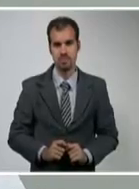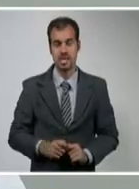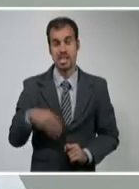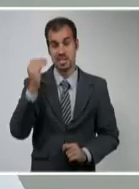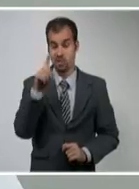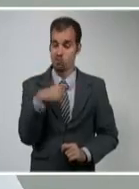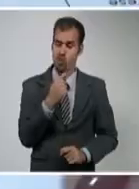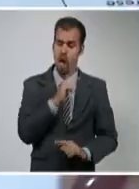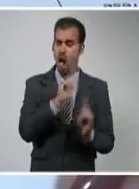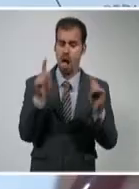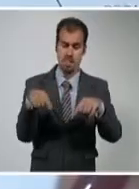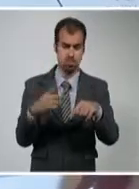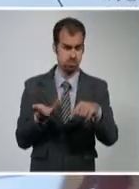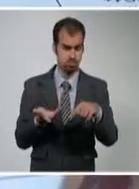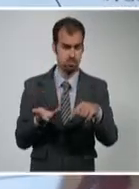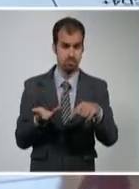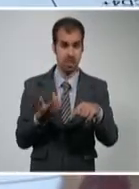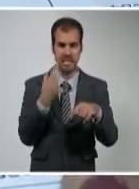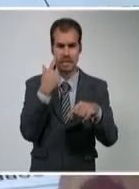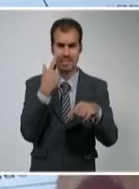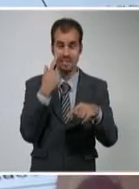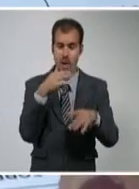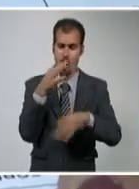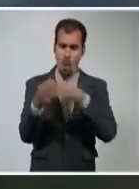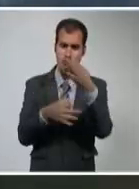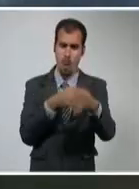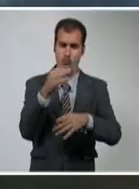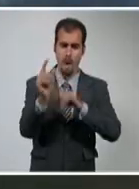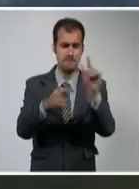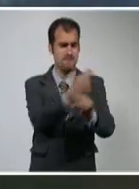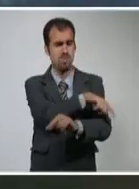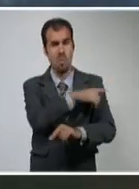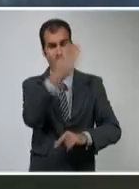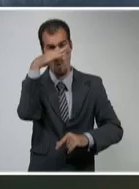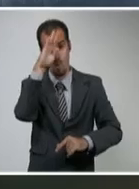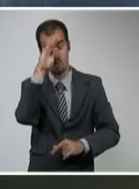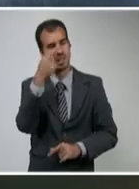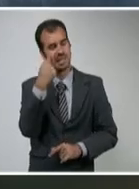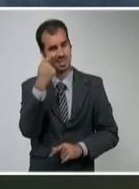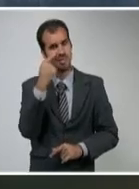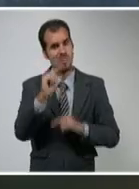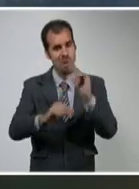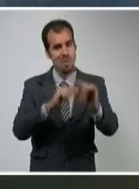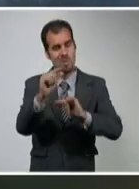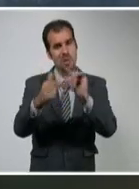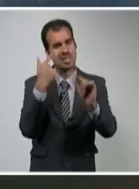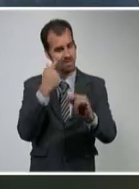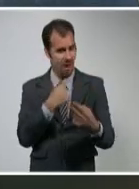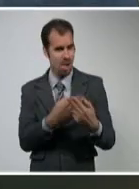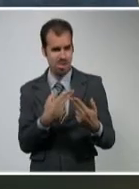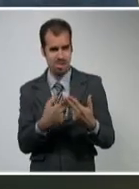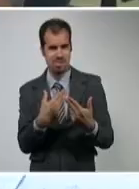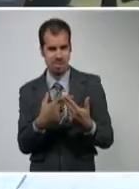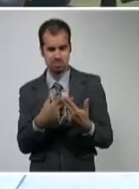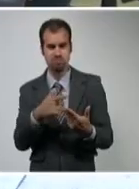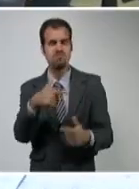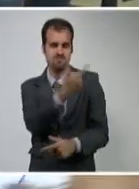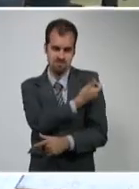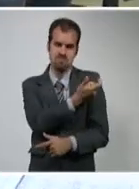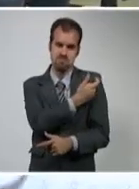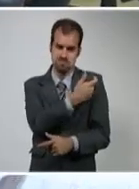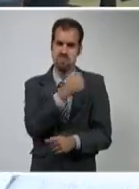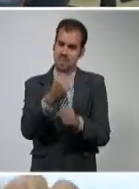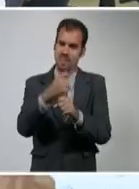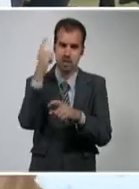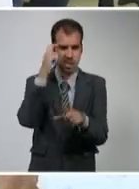desde otras profesiones, el testimonio de los cubanos es lo que va sellando la confianza plena en la labor de nuestros